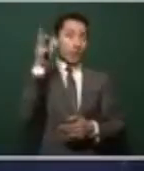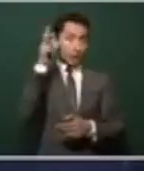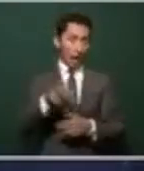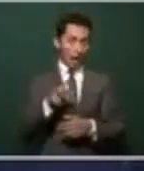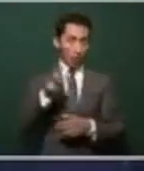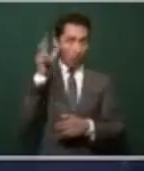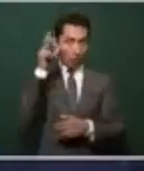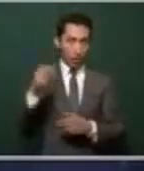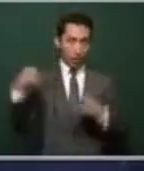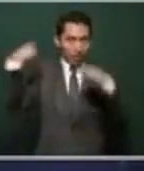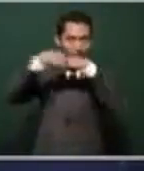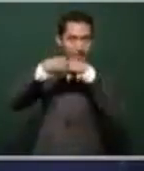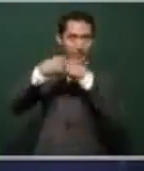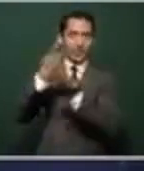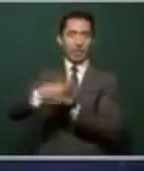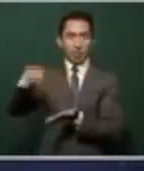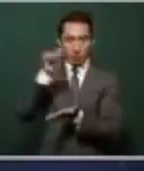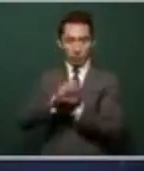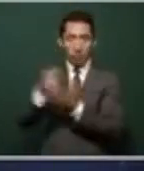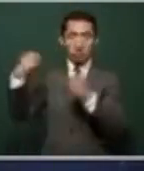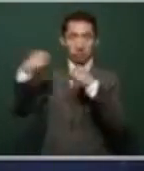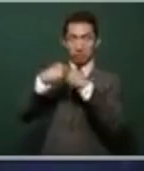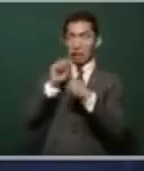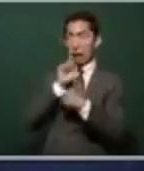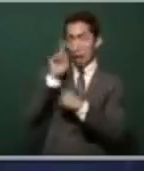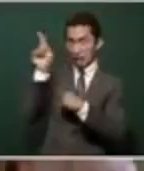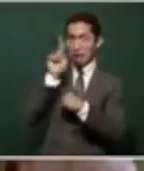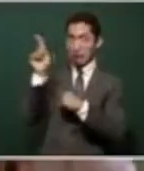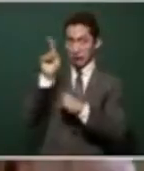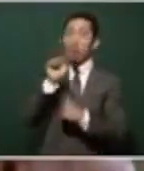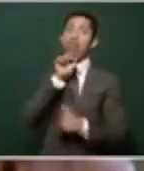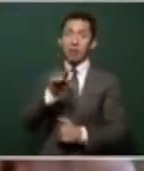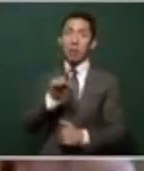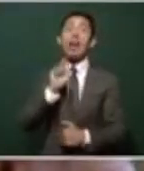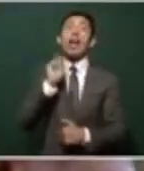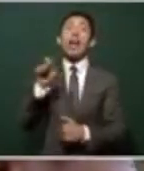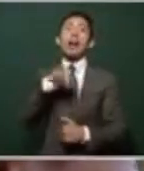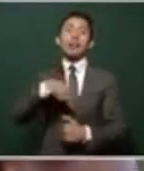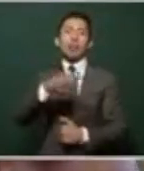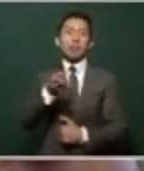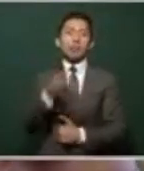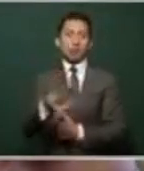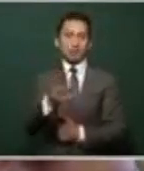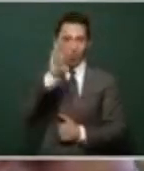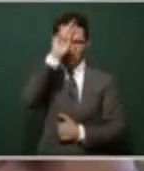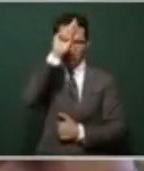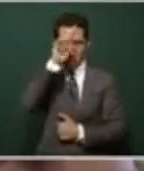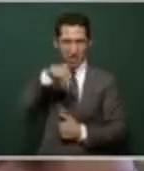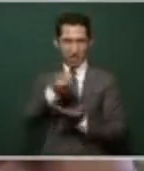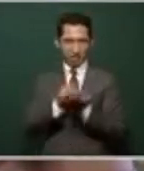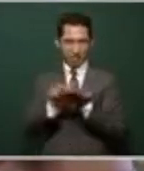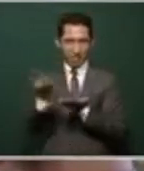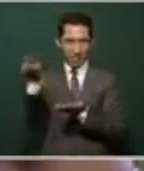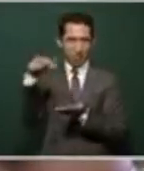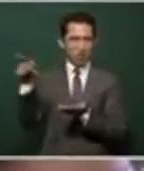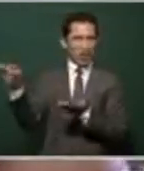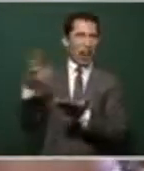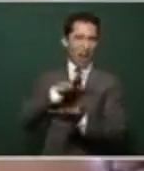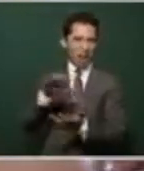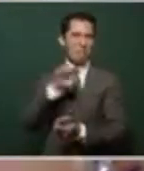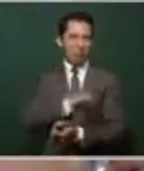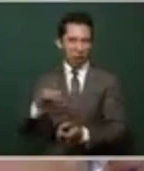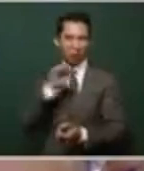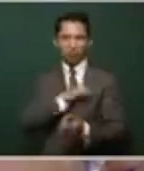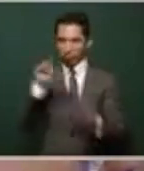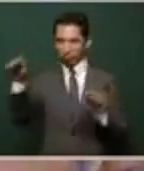colindante con Tamaulipas, pues también el efecto denominado cucaracha. La pregunta es si hay eco